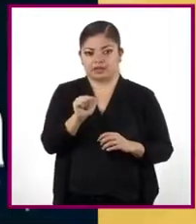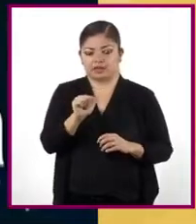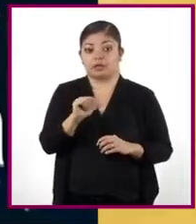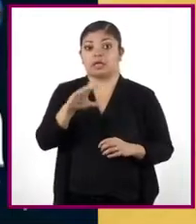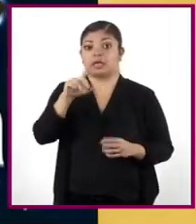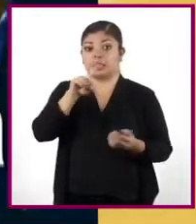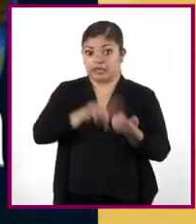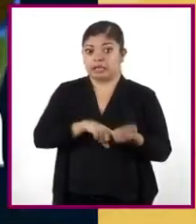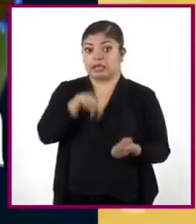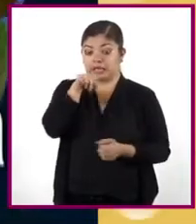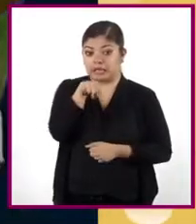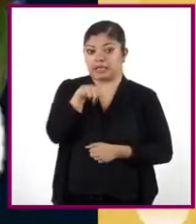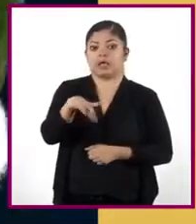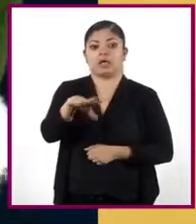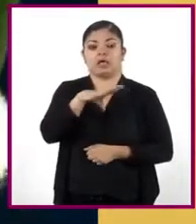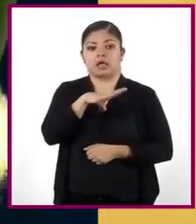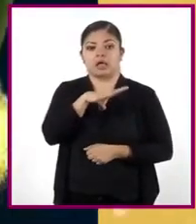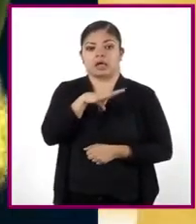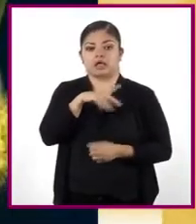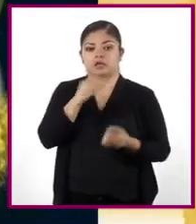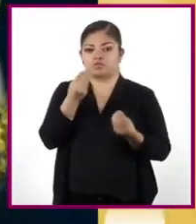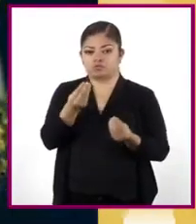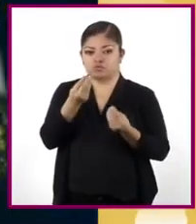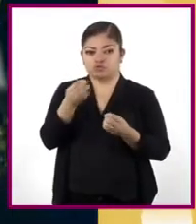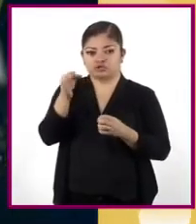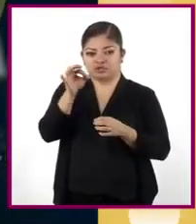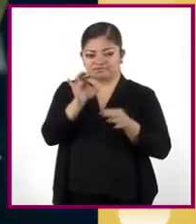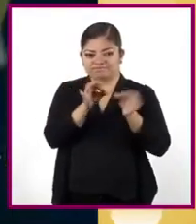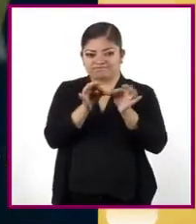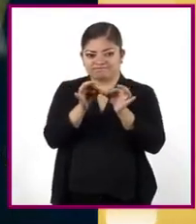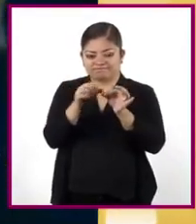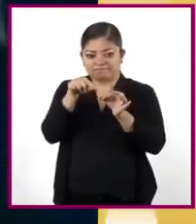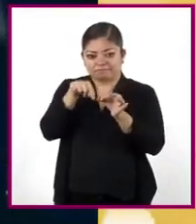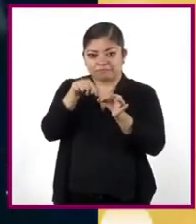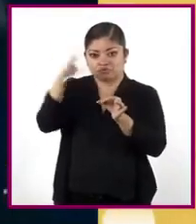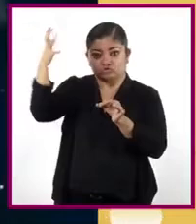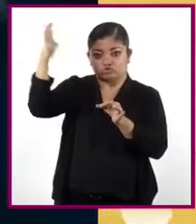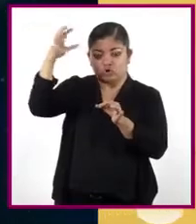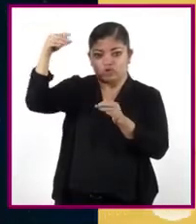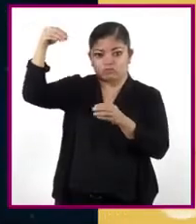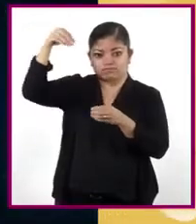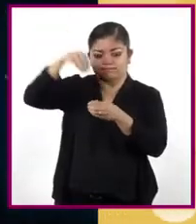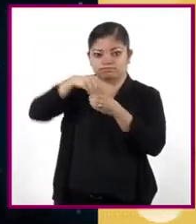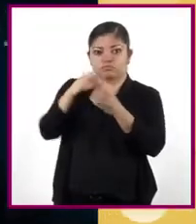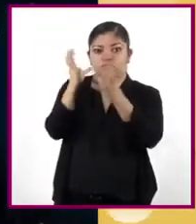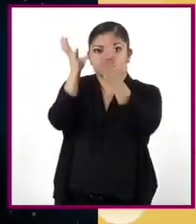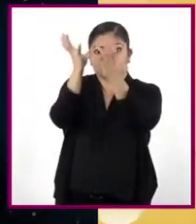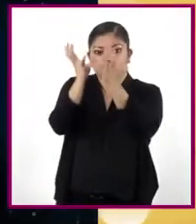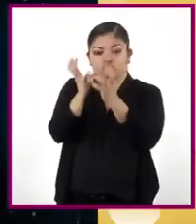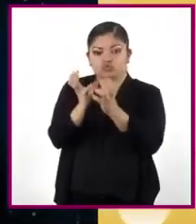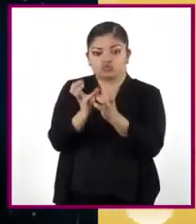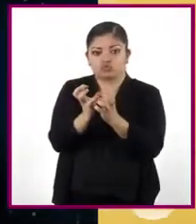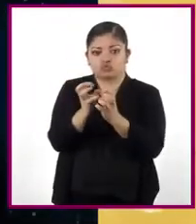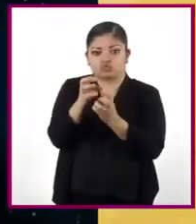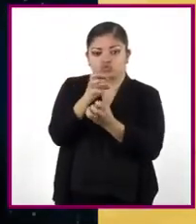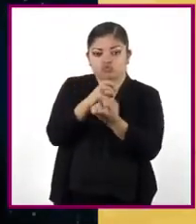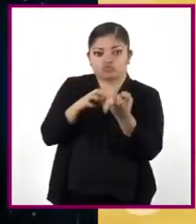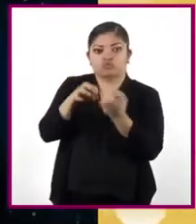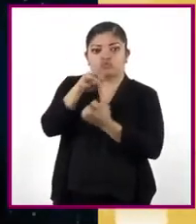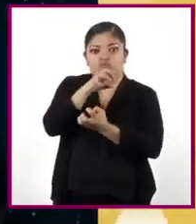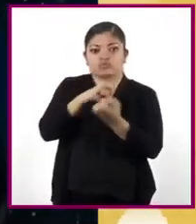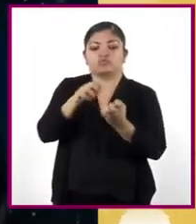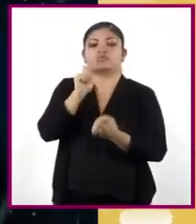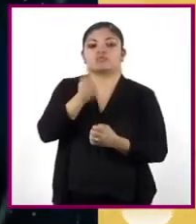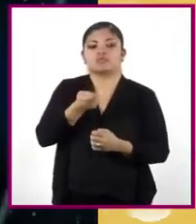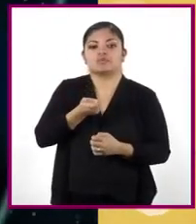encuentra una región en la que muchas de las partículas cargadas que provienen del Sol son atrapadas y aceleradas, formando